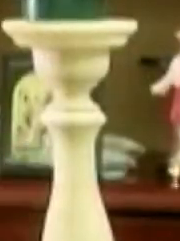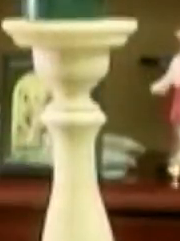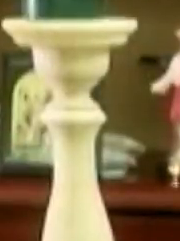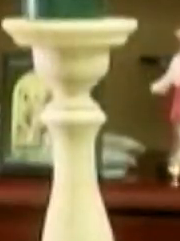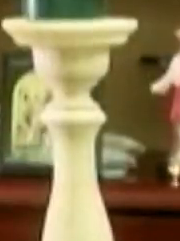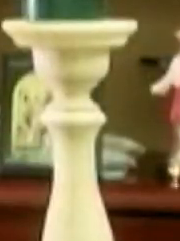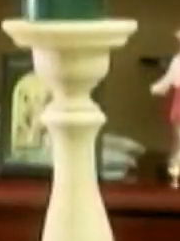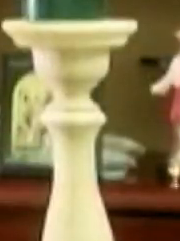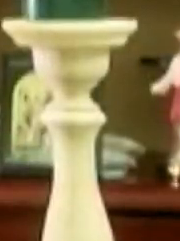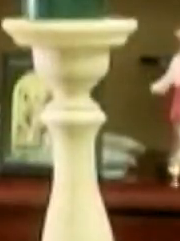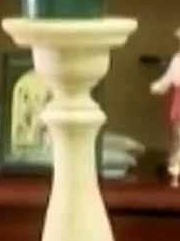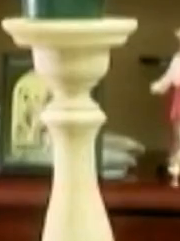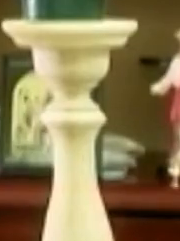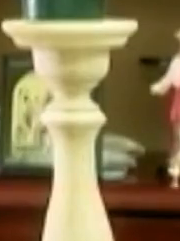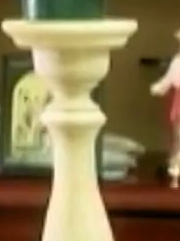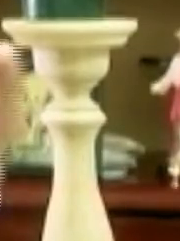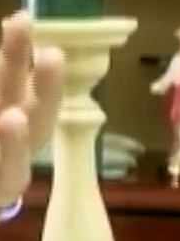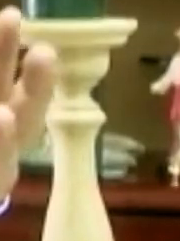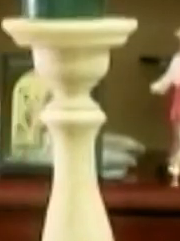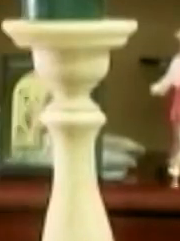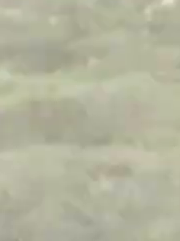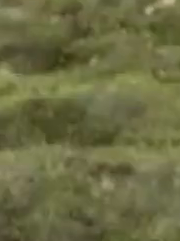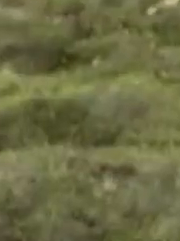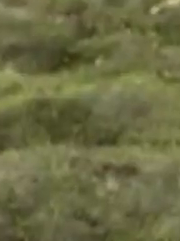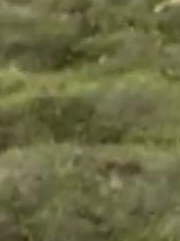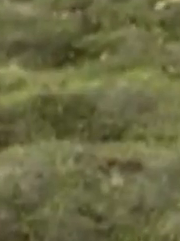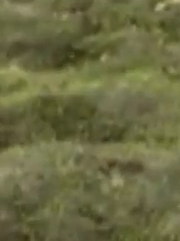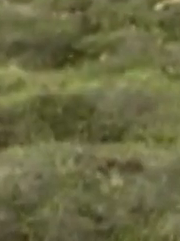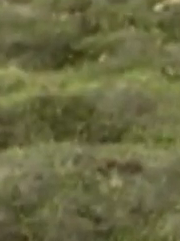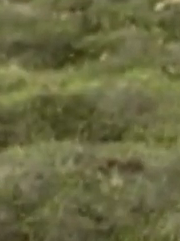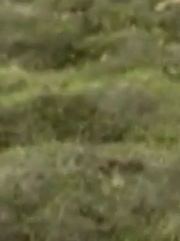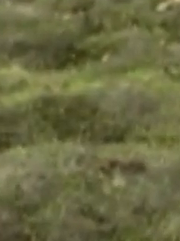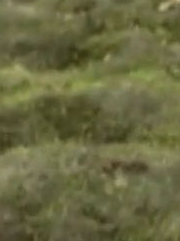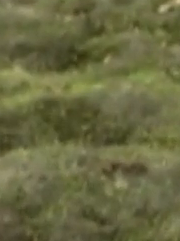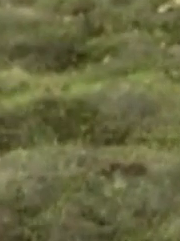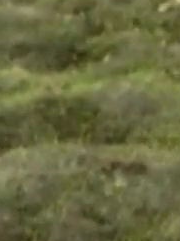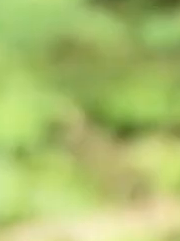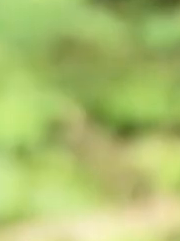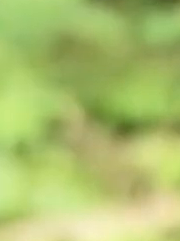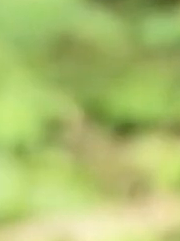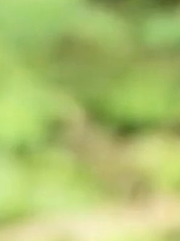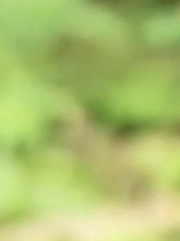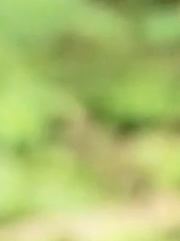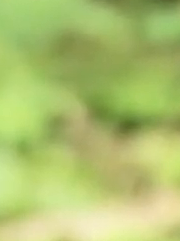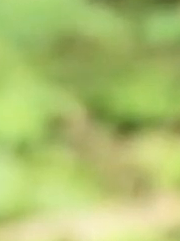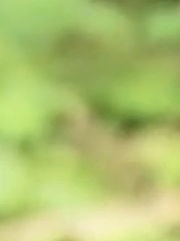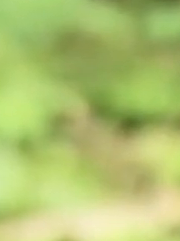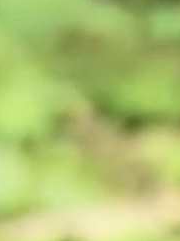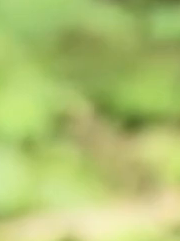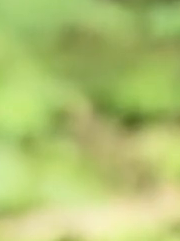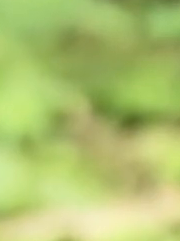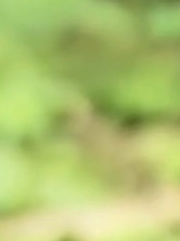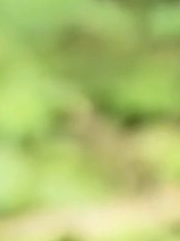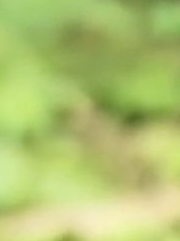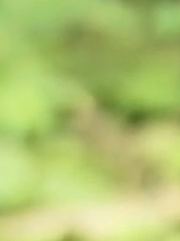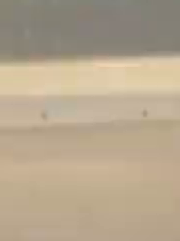desarrolla toda la devoción que viene hasta hoy a todos nosotros. Se le puso Juana o lleva por